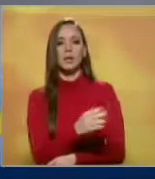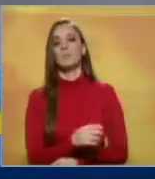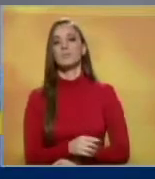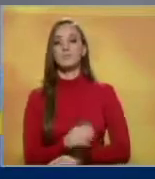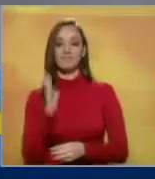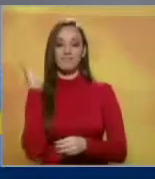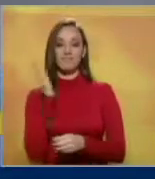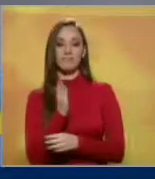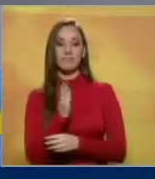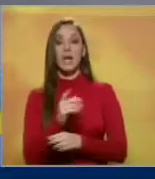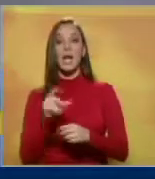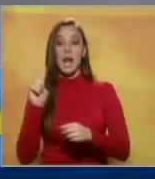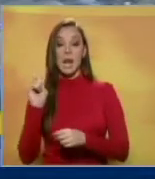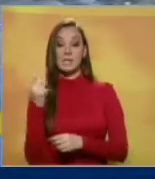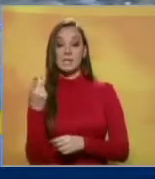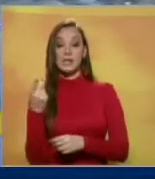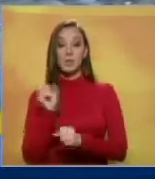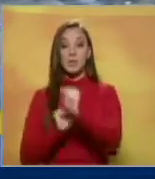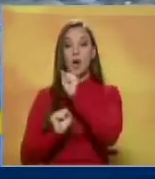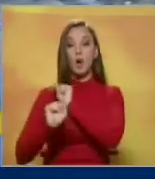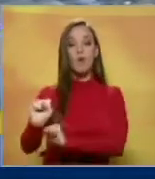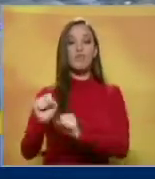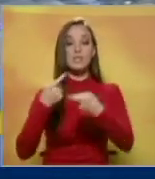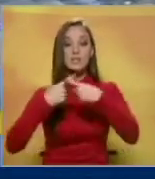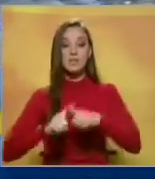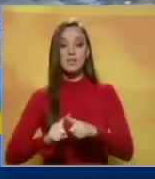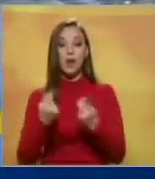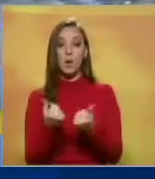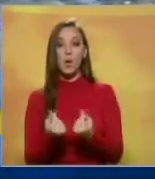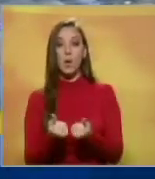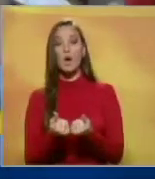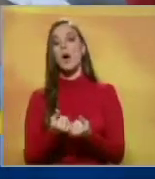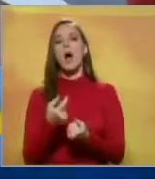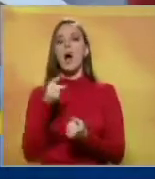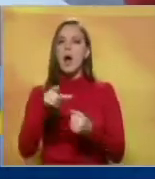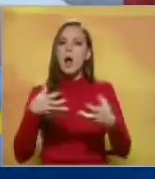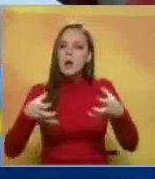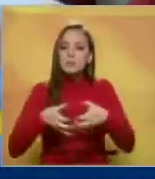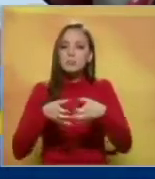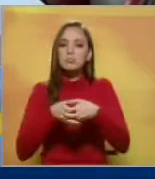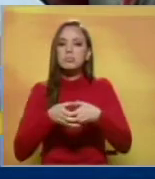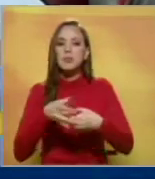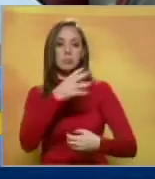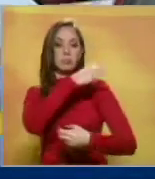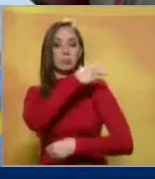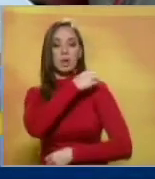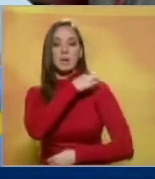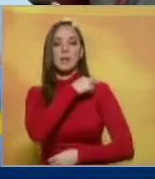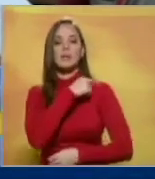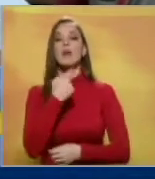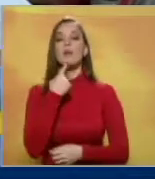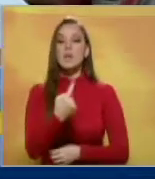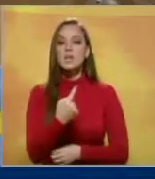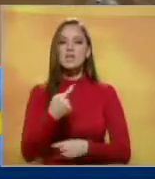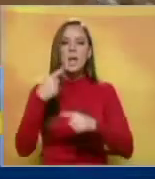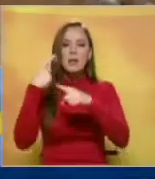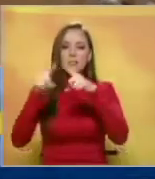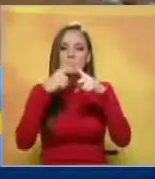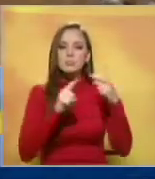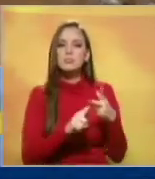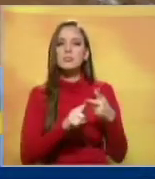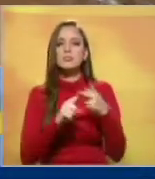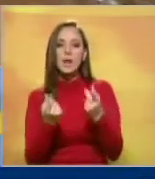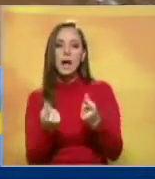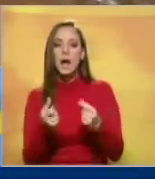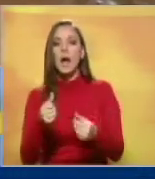marco de la segunda fase de la ofensiva económica la superintendente nacional de precios justos andreína tarazón detalló que en varios de los insumos médicos